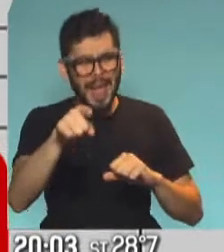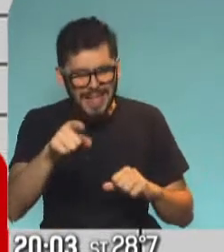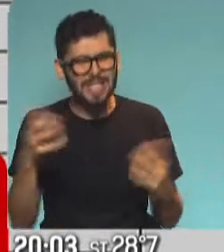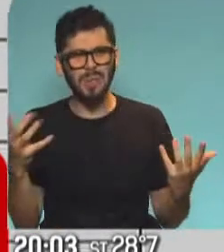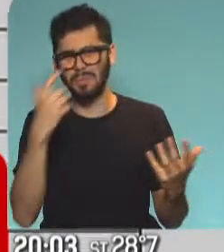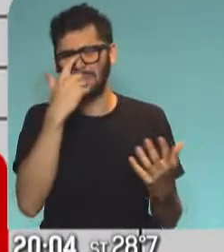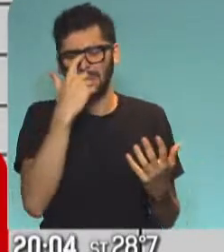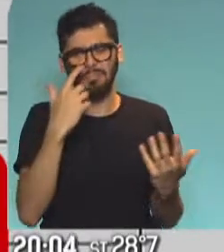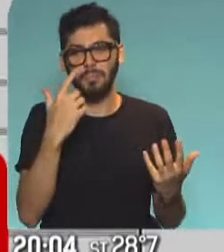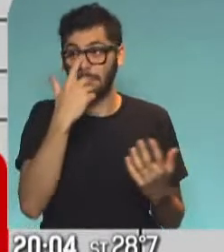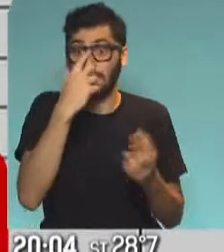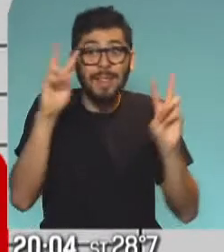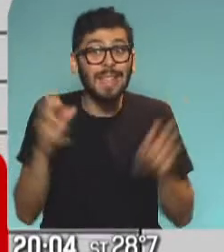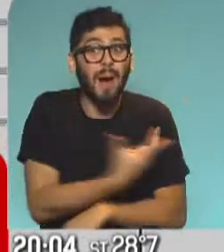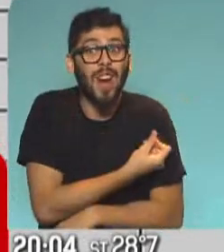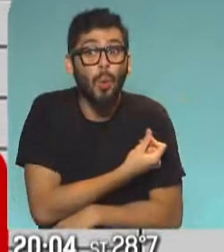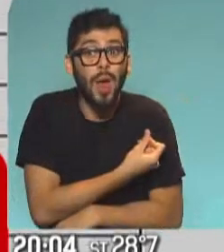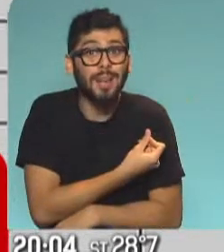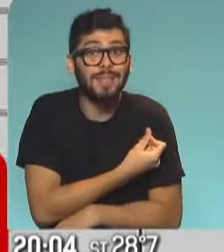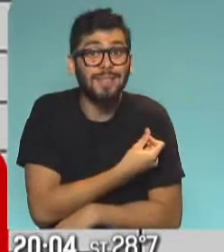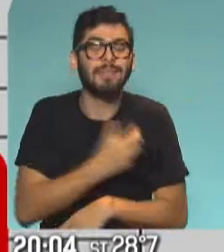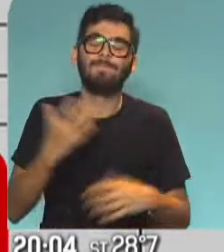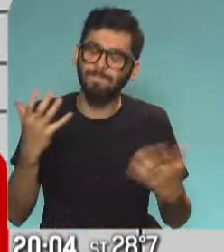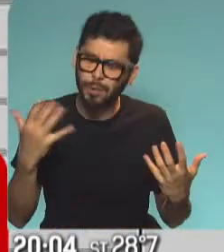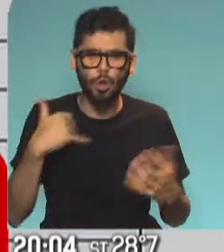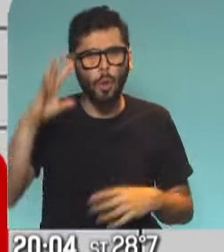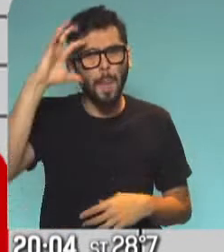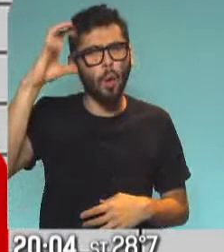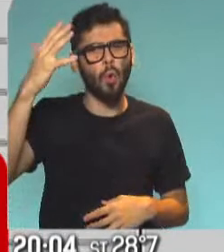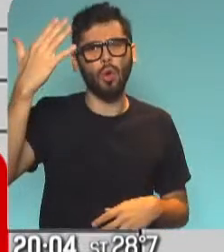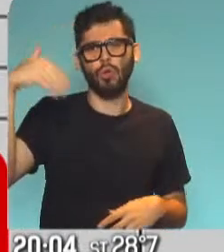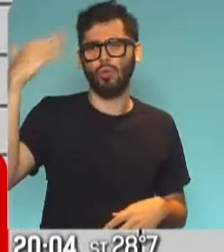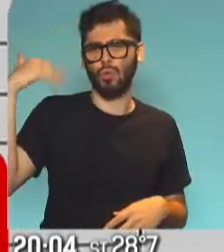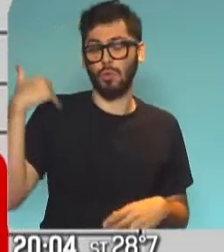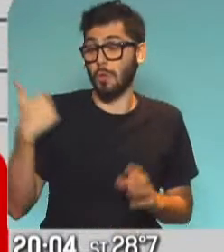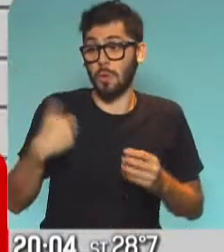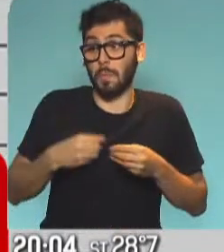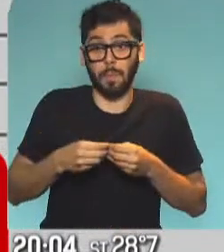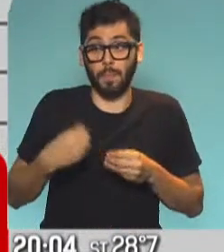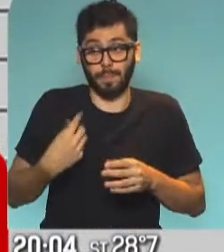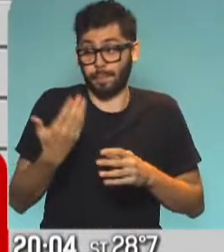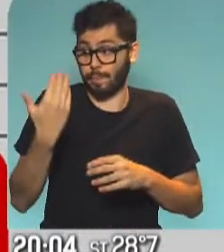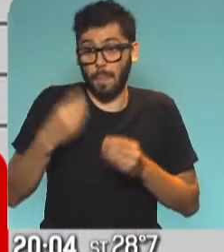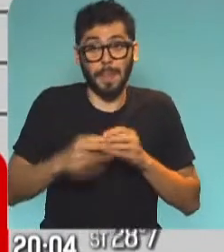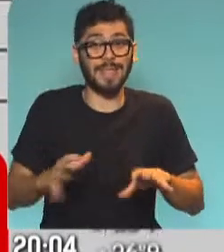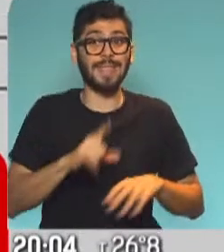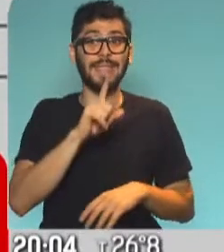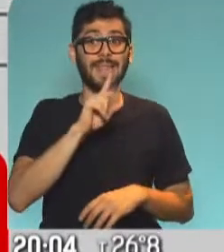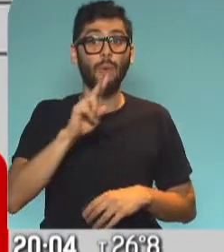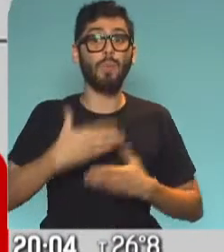punto. Hablando de vacunas. Sí, recuerdo, mira, cuando comenzábamos algunos de nosotros en Televisión Pública